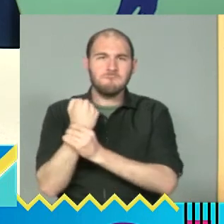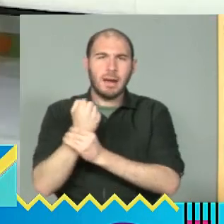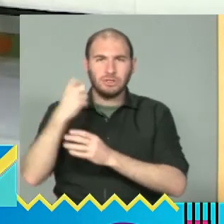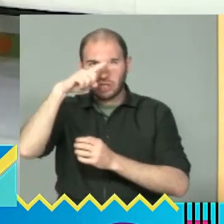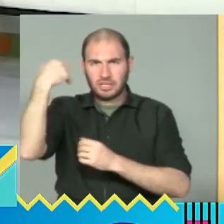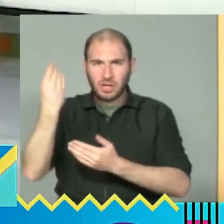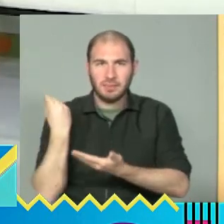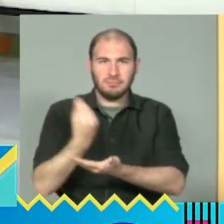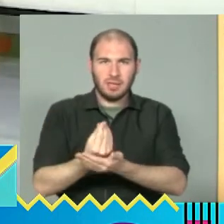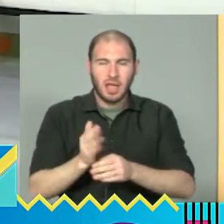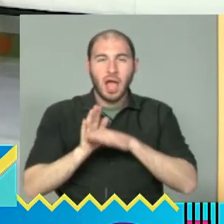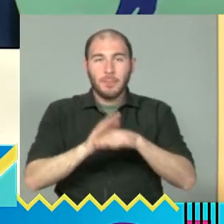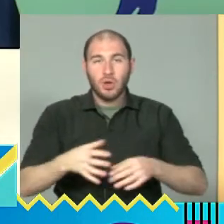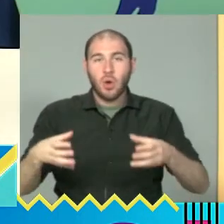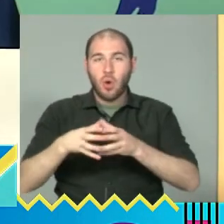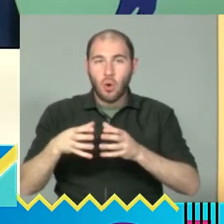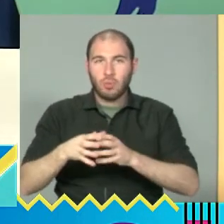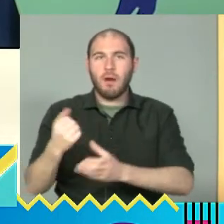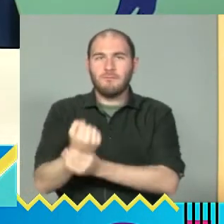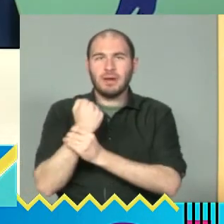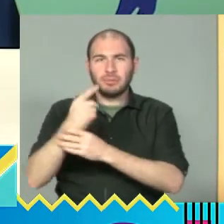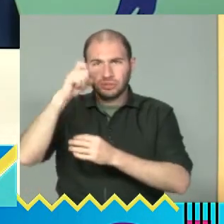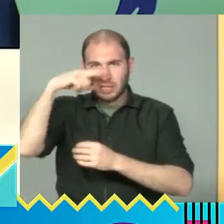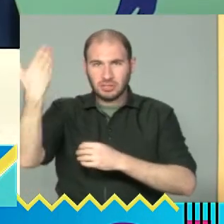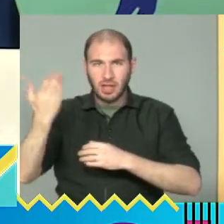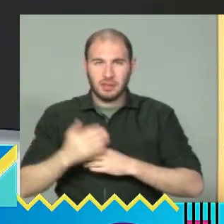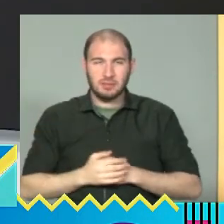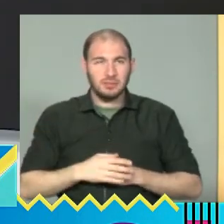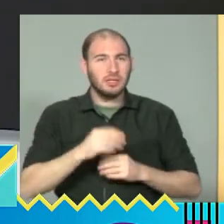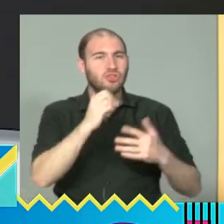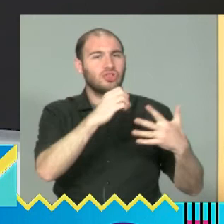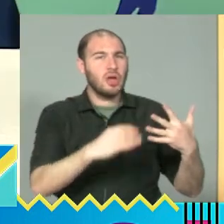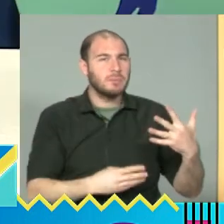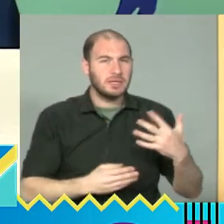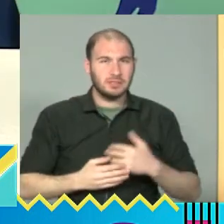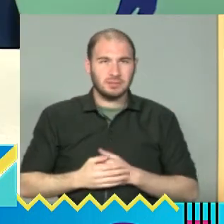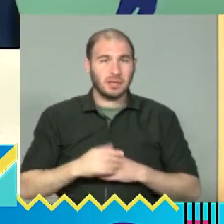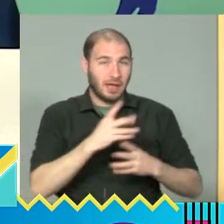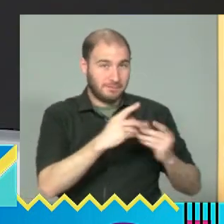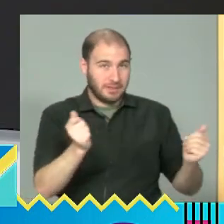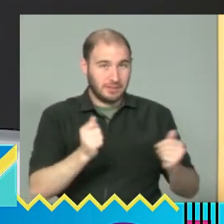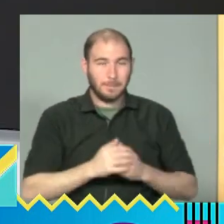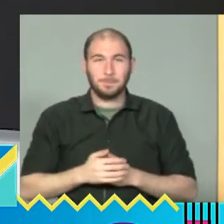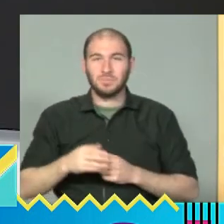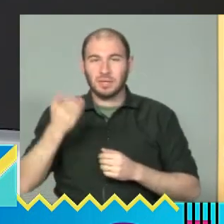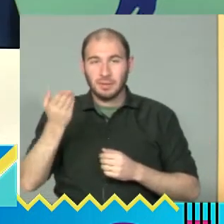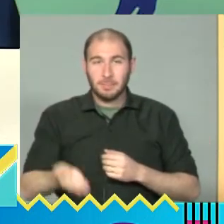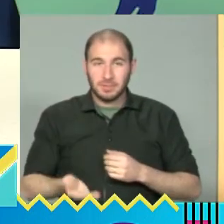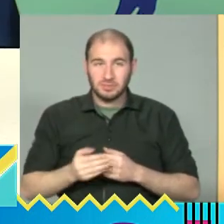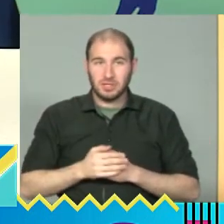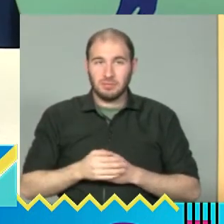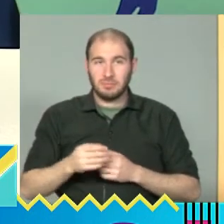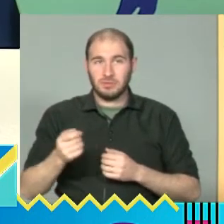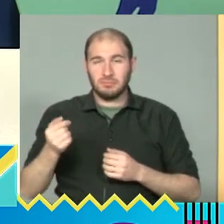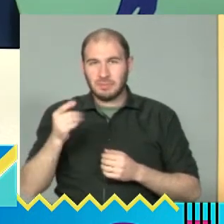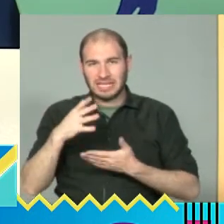internacional, que lo acompañe un equipo con mucho prestigio internacional. ¿Te animás y entonces a dar el fondo, un nombre? Para cerrar, y ya no... Alguien, porque